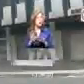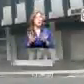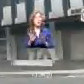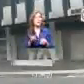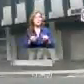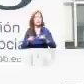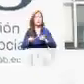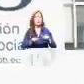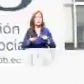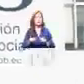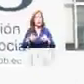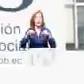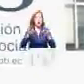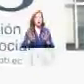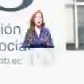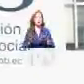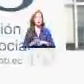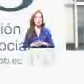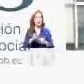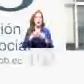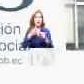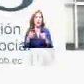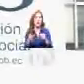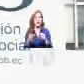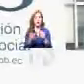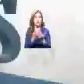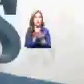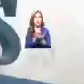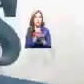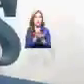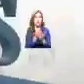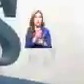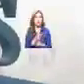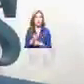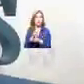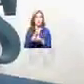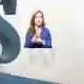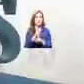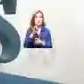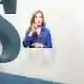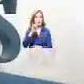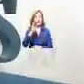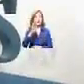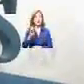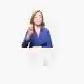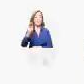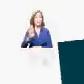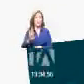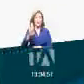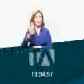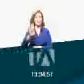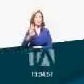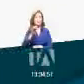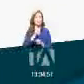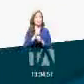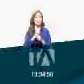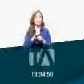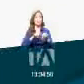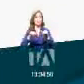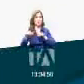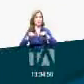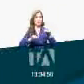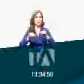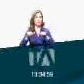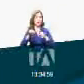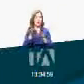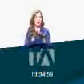el trámite oficial la renuncia presentada por la consejera Ivede Estupiñán, que se desempeñaba como